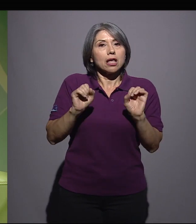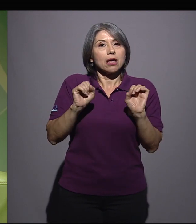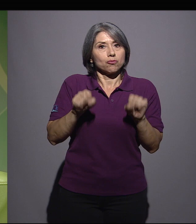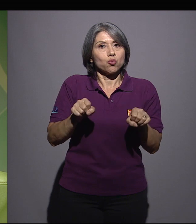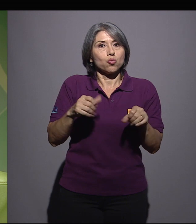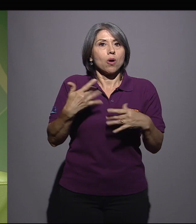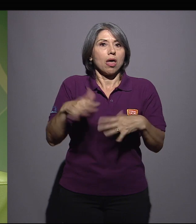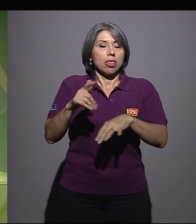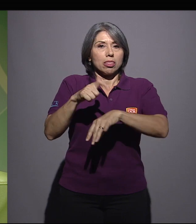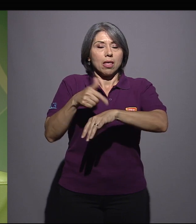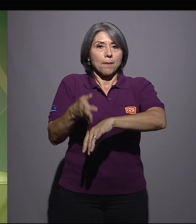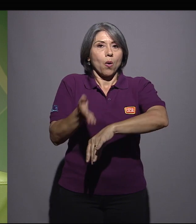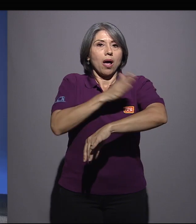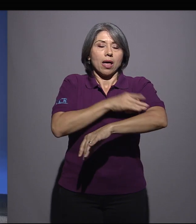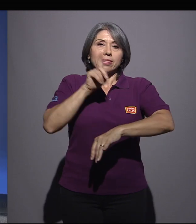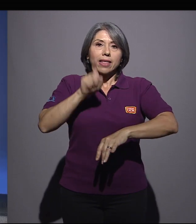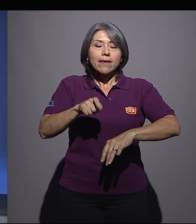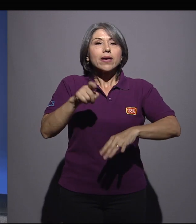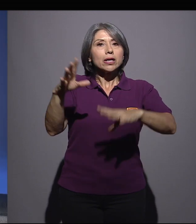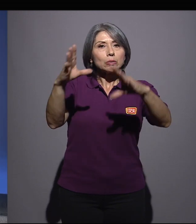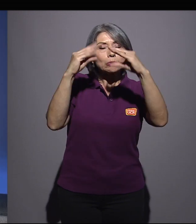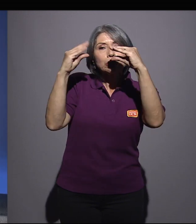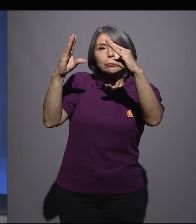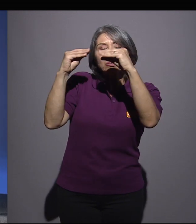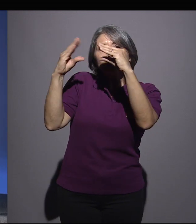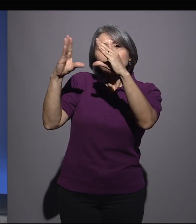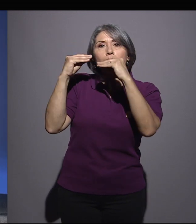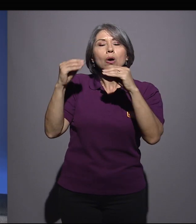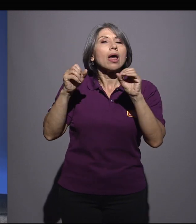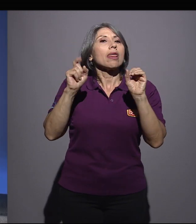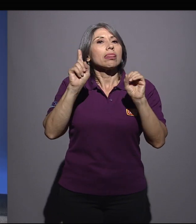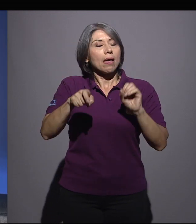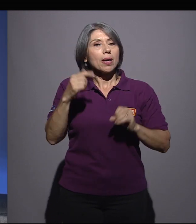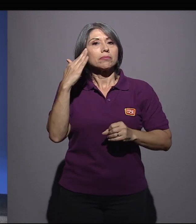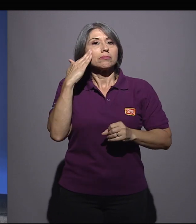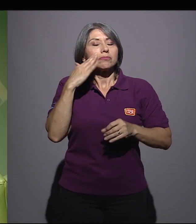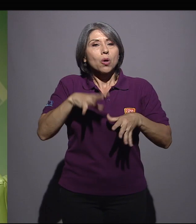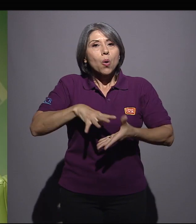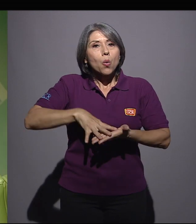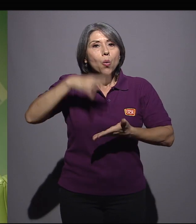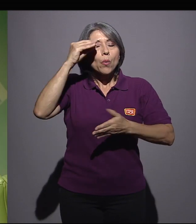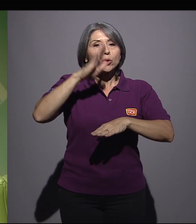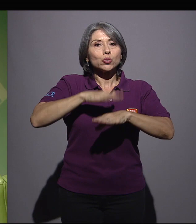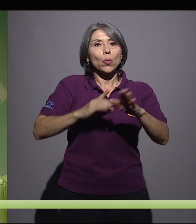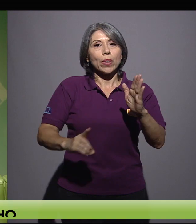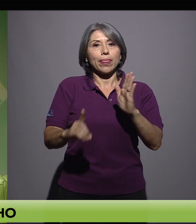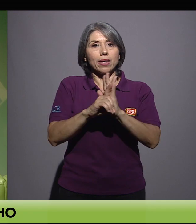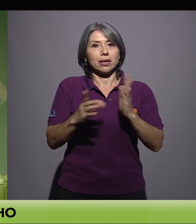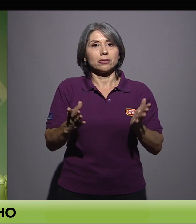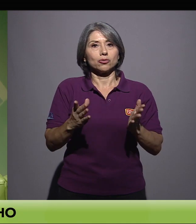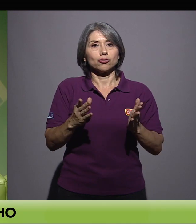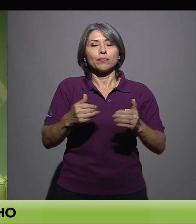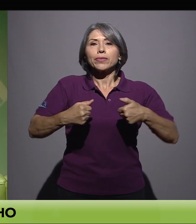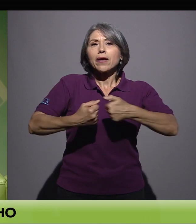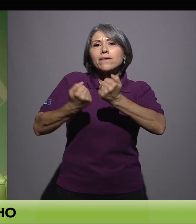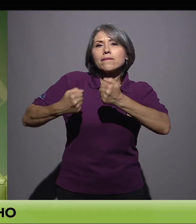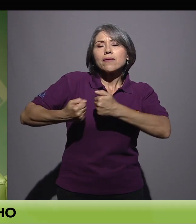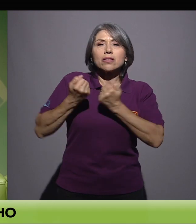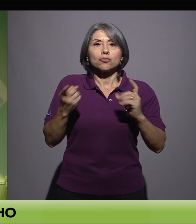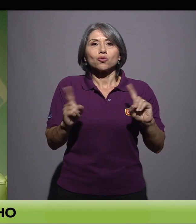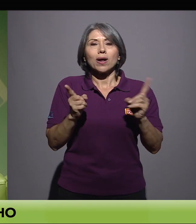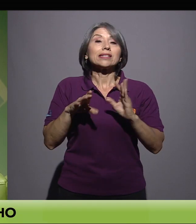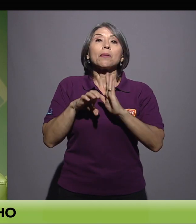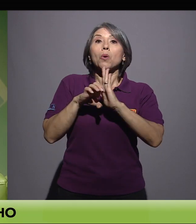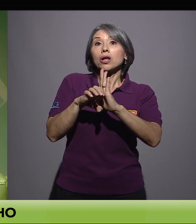información previamente, ¿verdad? Y a la formación en derechos. Cómo también ir trabajando, cuáles son los retos que tenemos en este caso. Por ejemplo, el